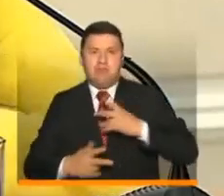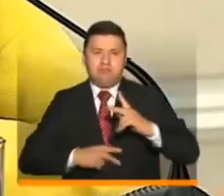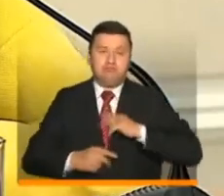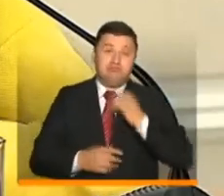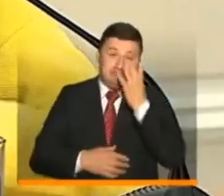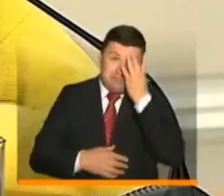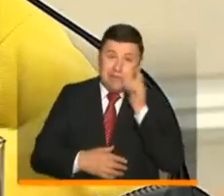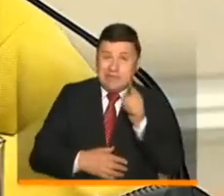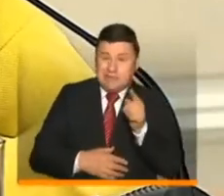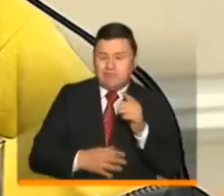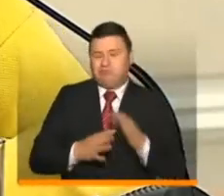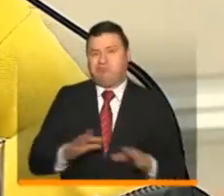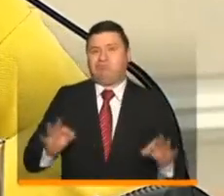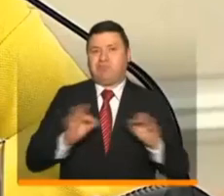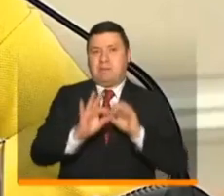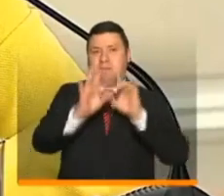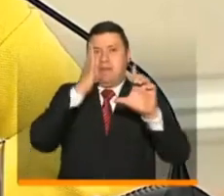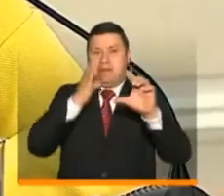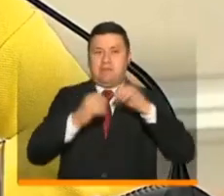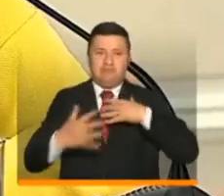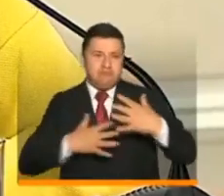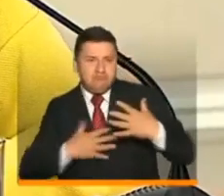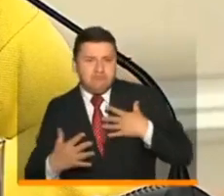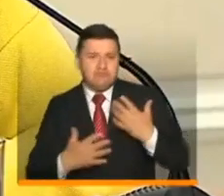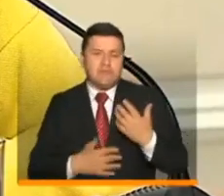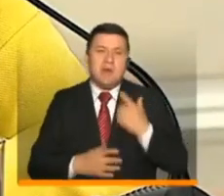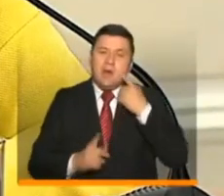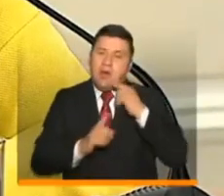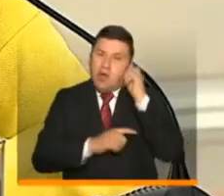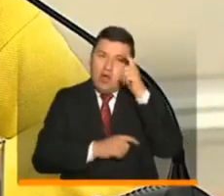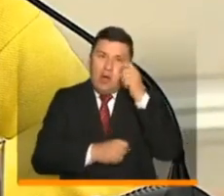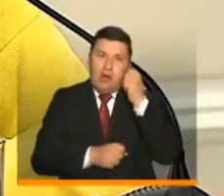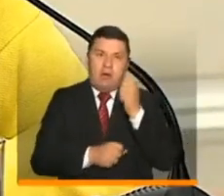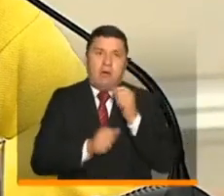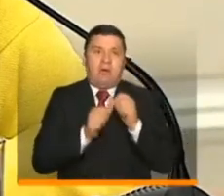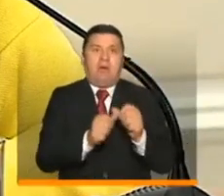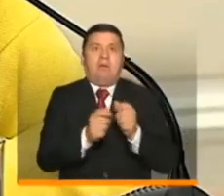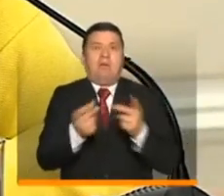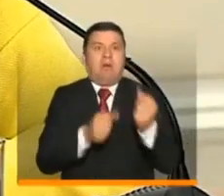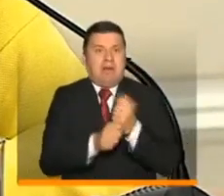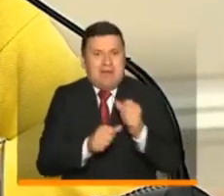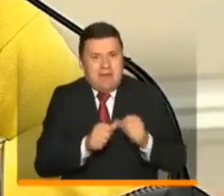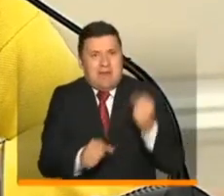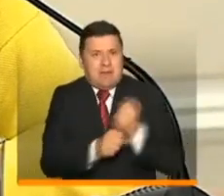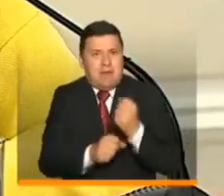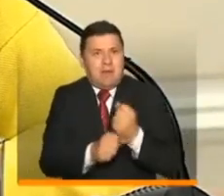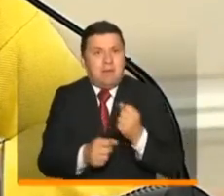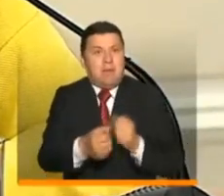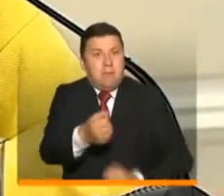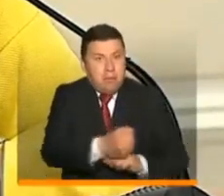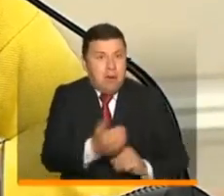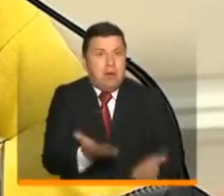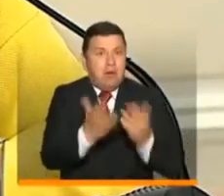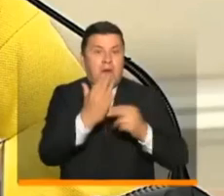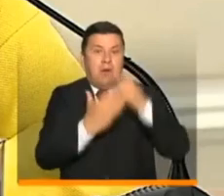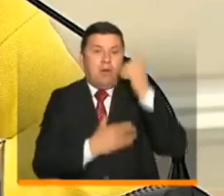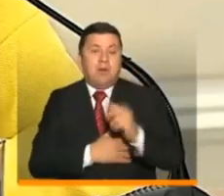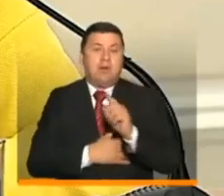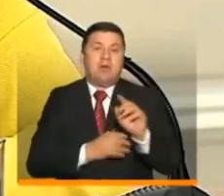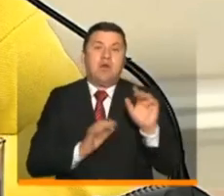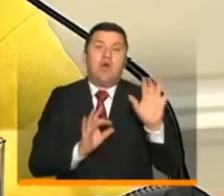porque esto es muy importante para el gobierno, proteger los empleos e impulsar estos proyectos. Serían